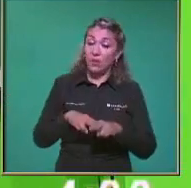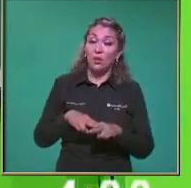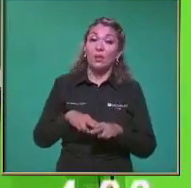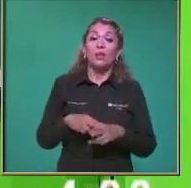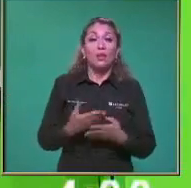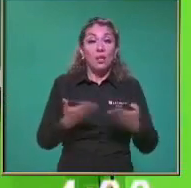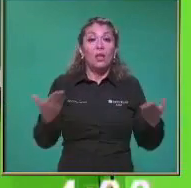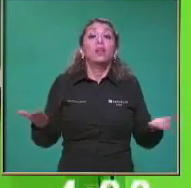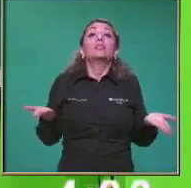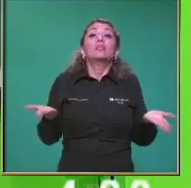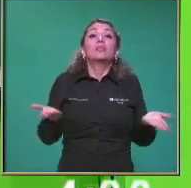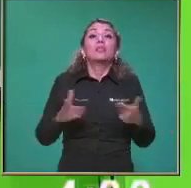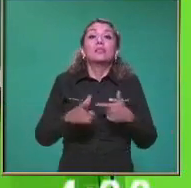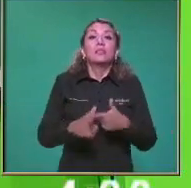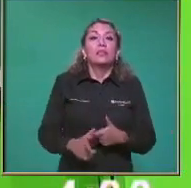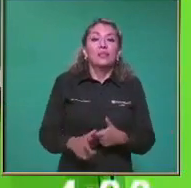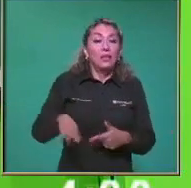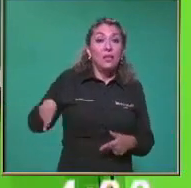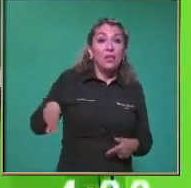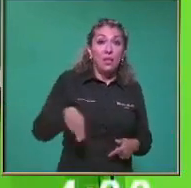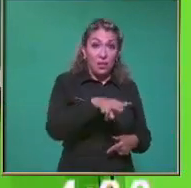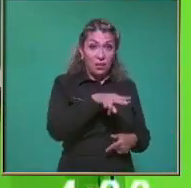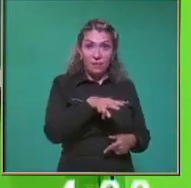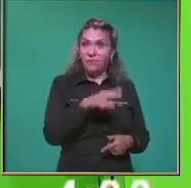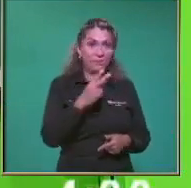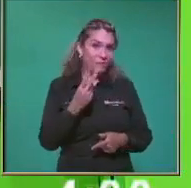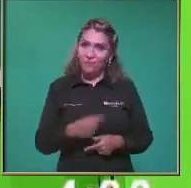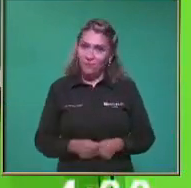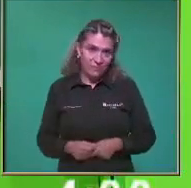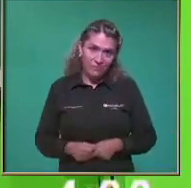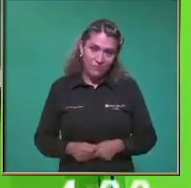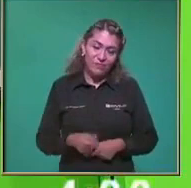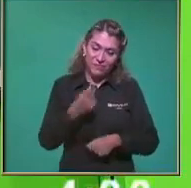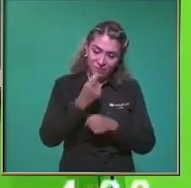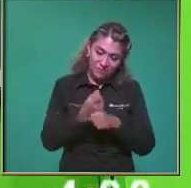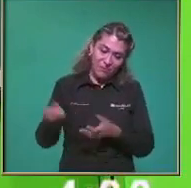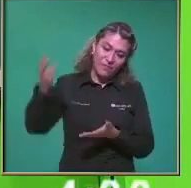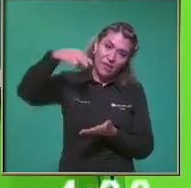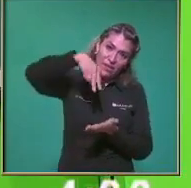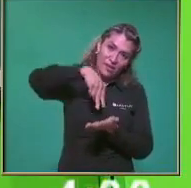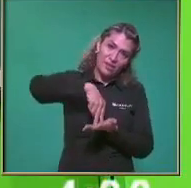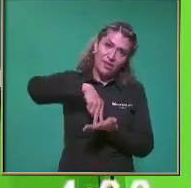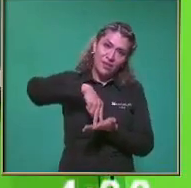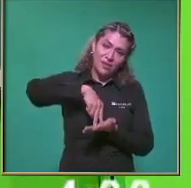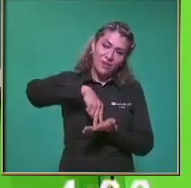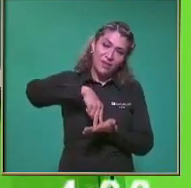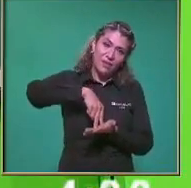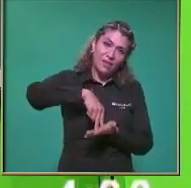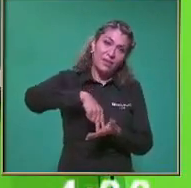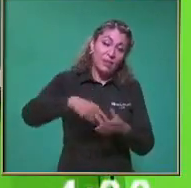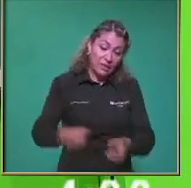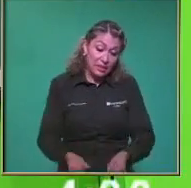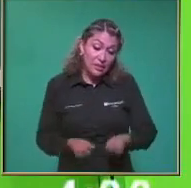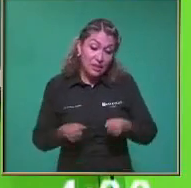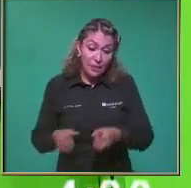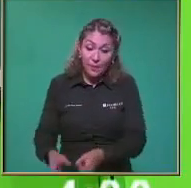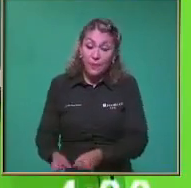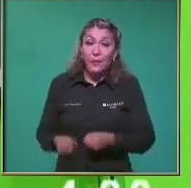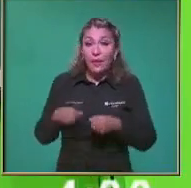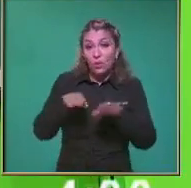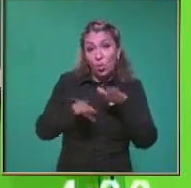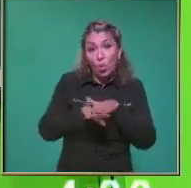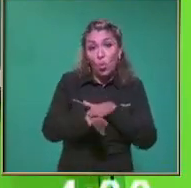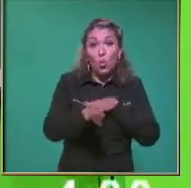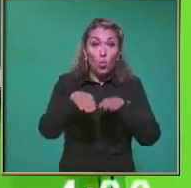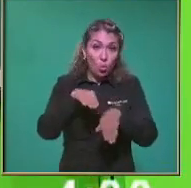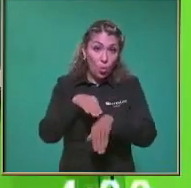¿Y luego qué hacemos? ¿Ya directo caminamos? No, nos tenemos que parar, ponernos nuestras sandalias desde